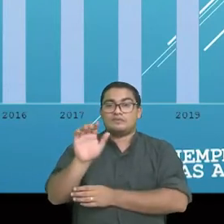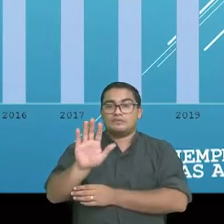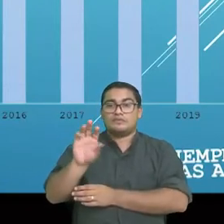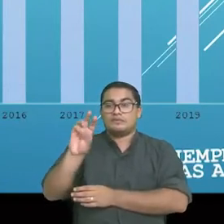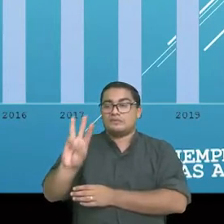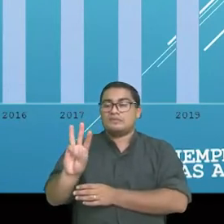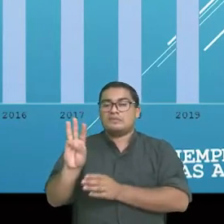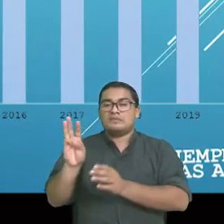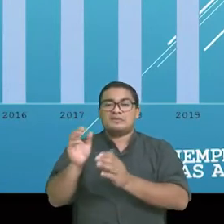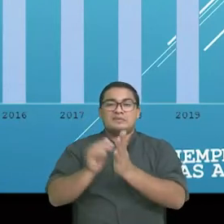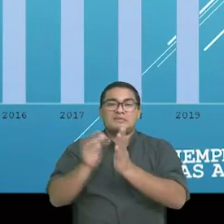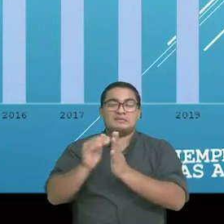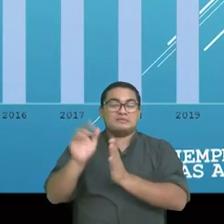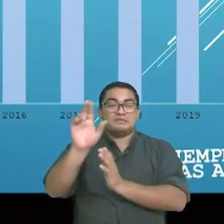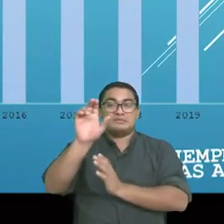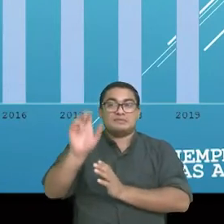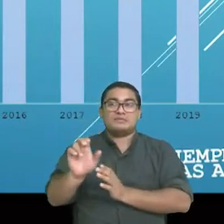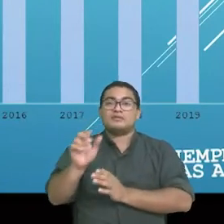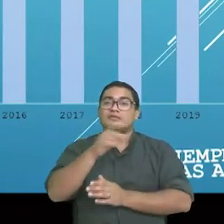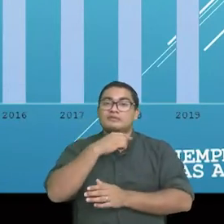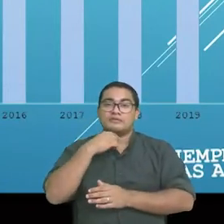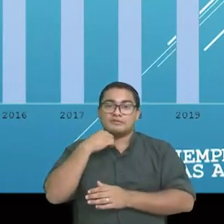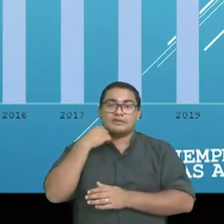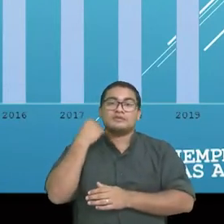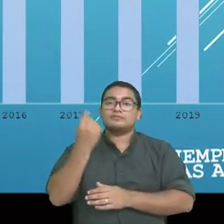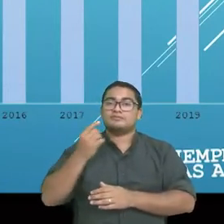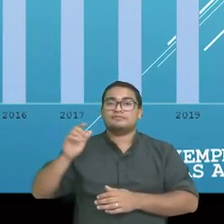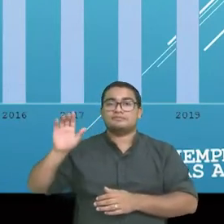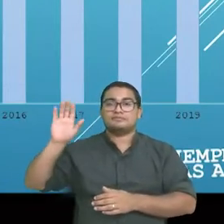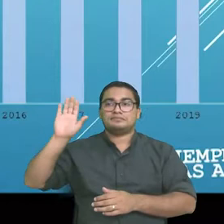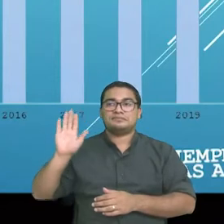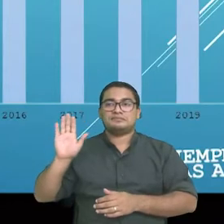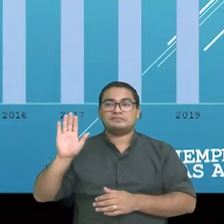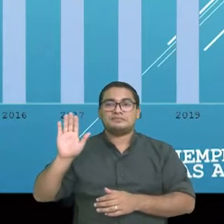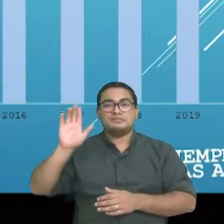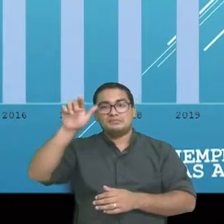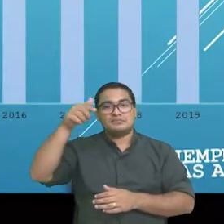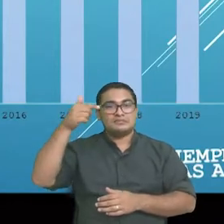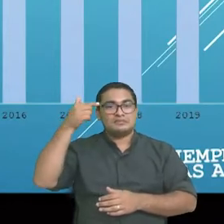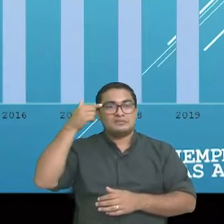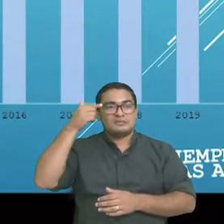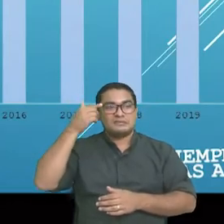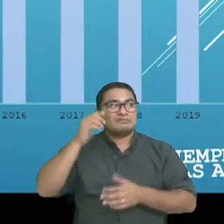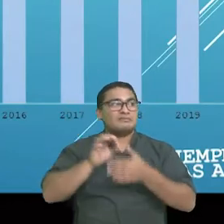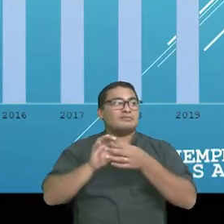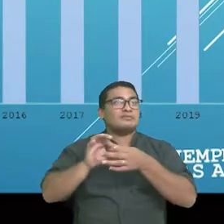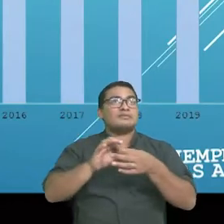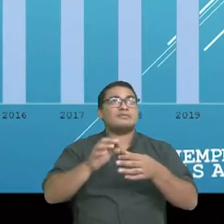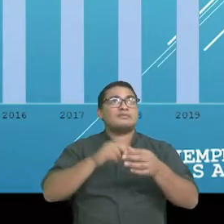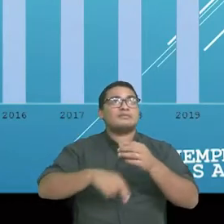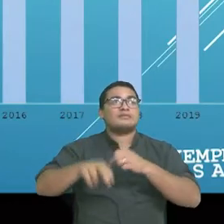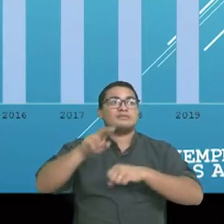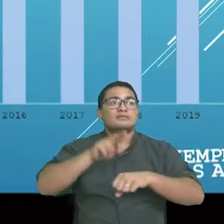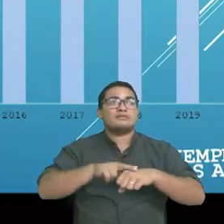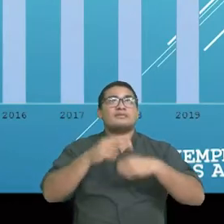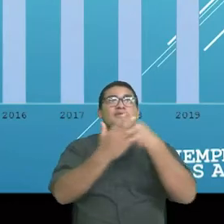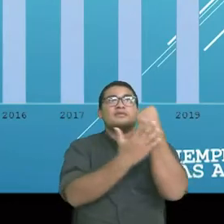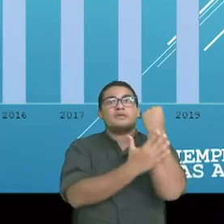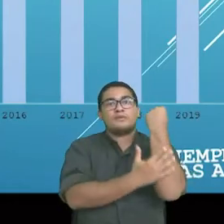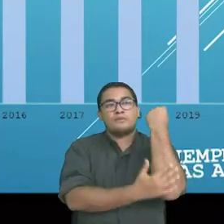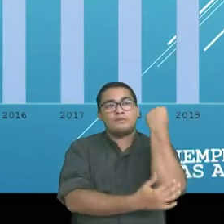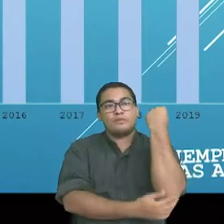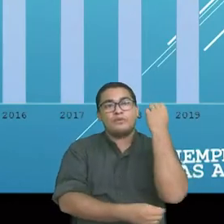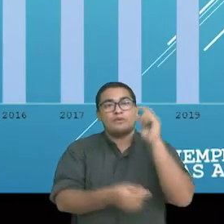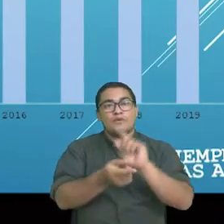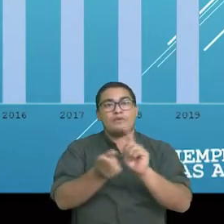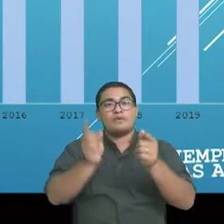49.753 millones de córdobas. Esa es la realidad del compromiso del Gobierno de Reconciliación y Unidad Nacional en la reducción de la pobreza y